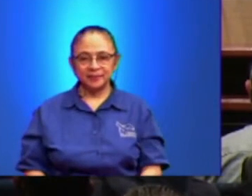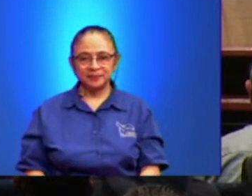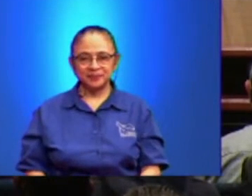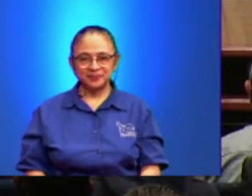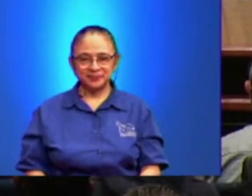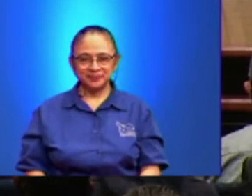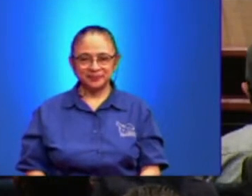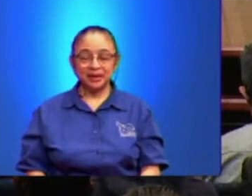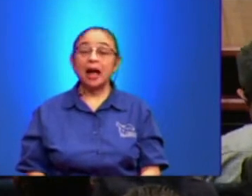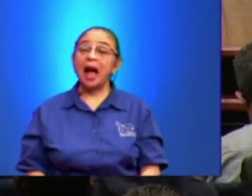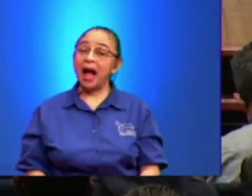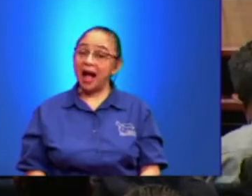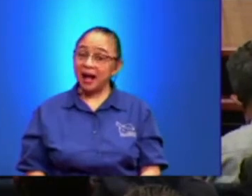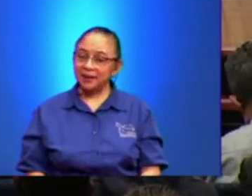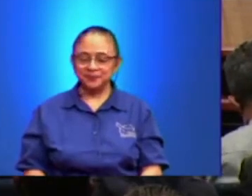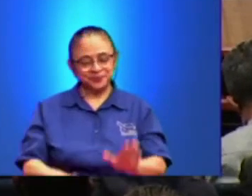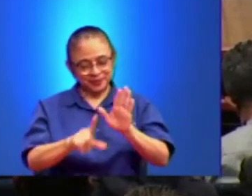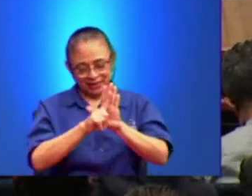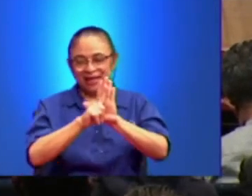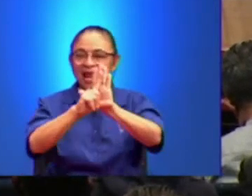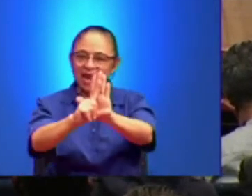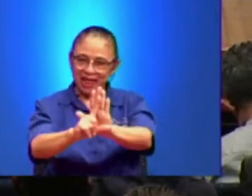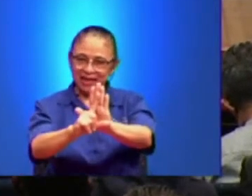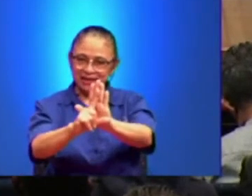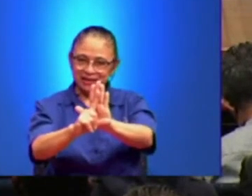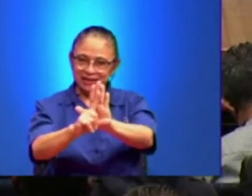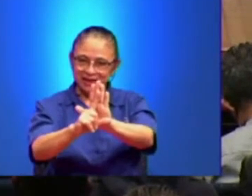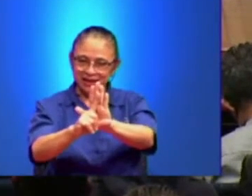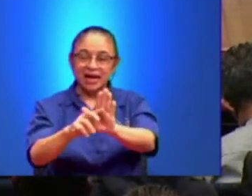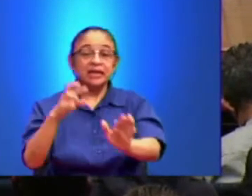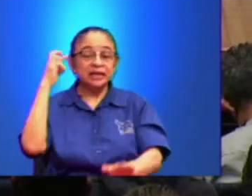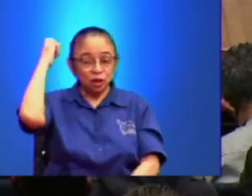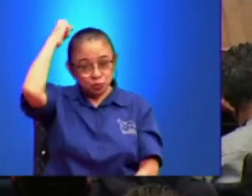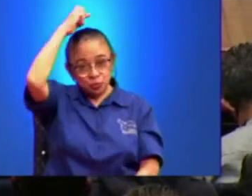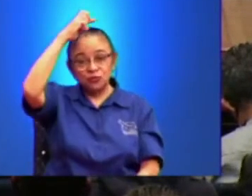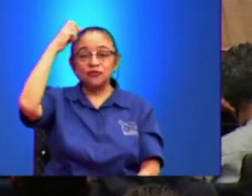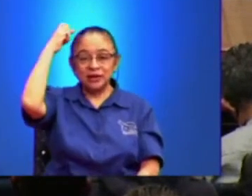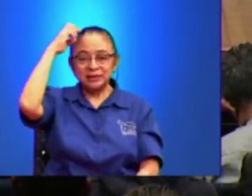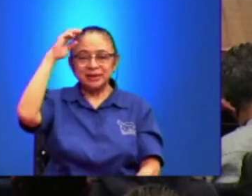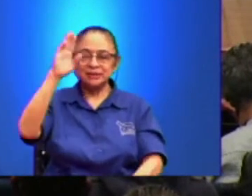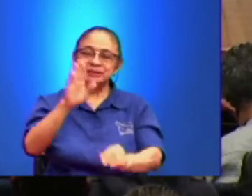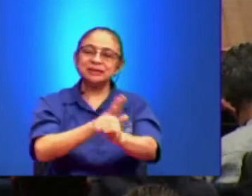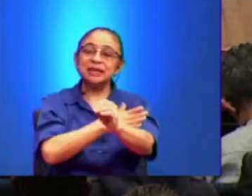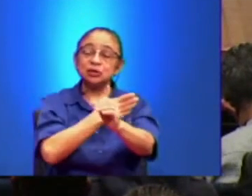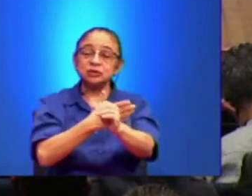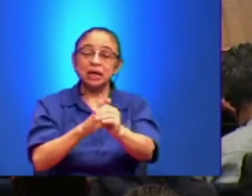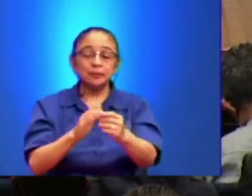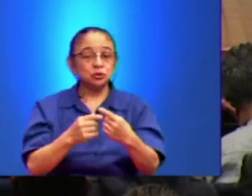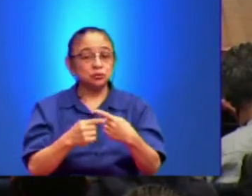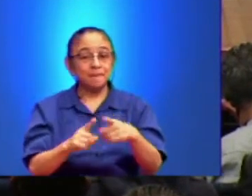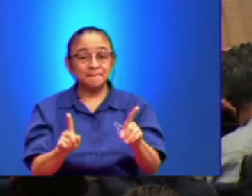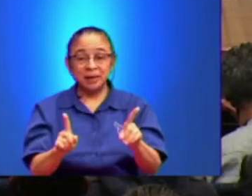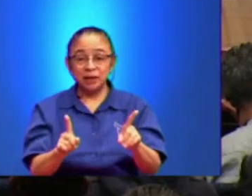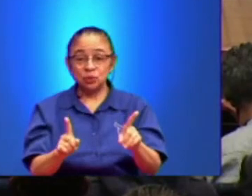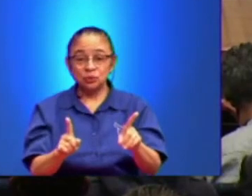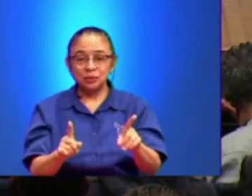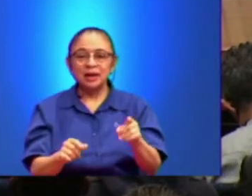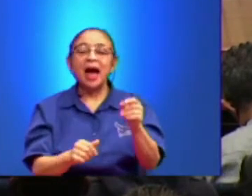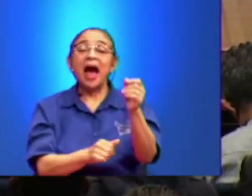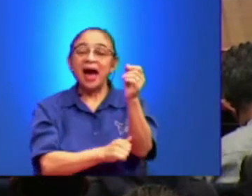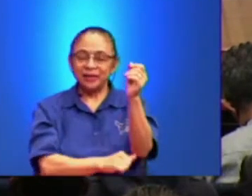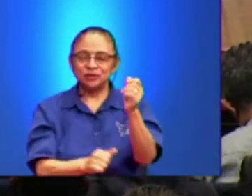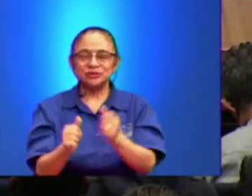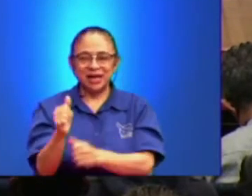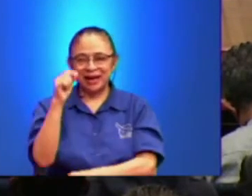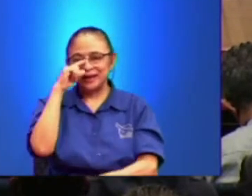de la ley de los profetas de los salmos pero no sobre todo también de los ángeles